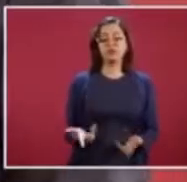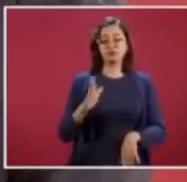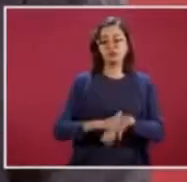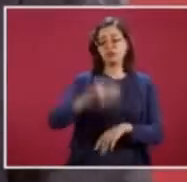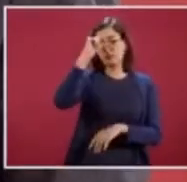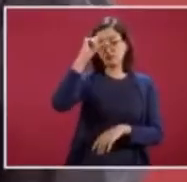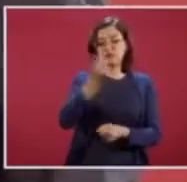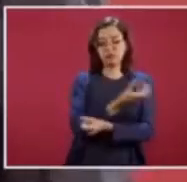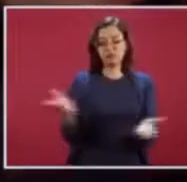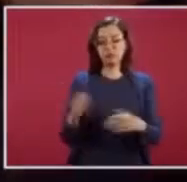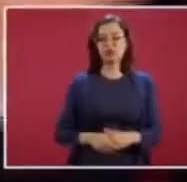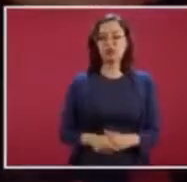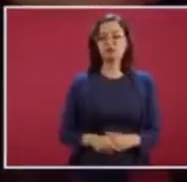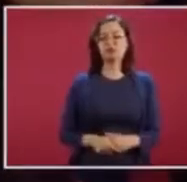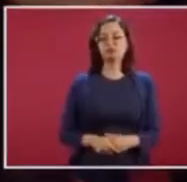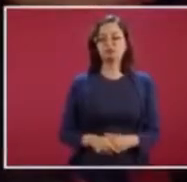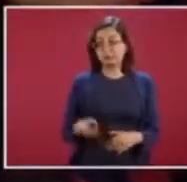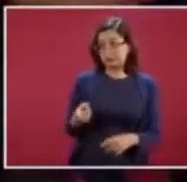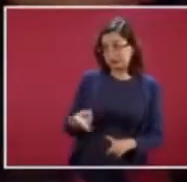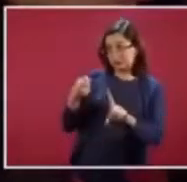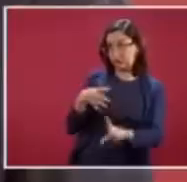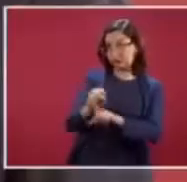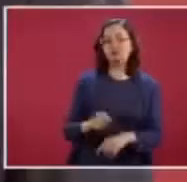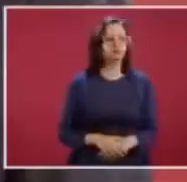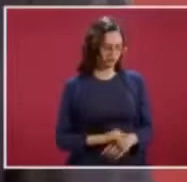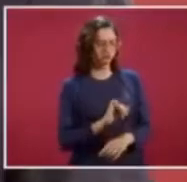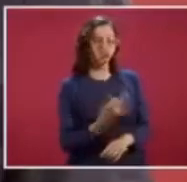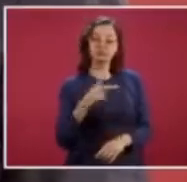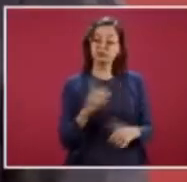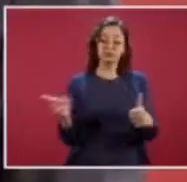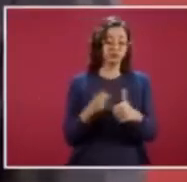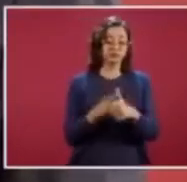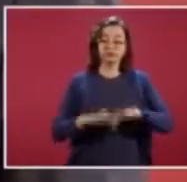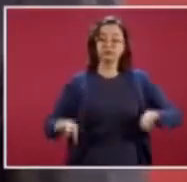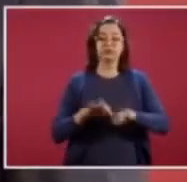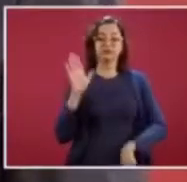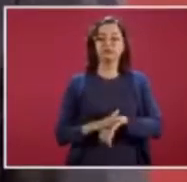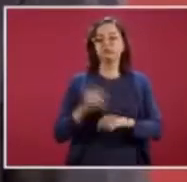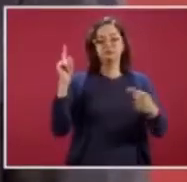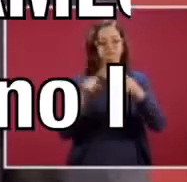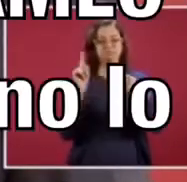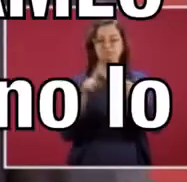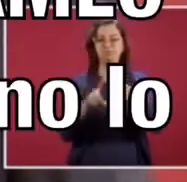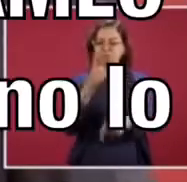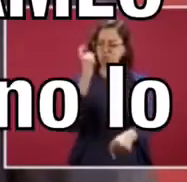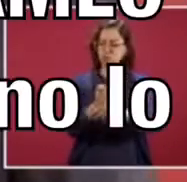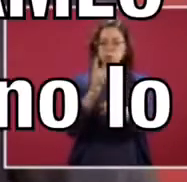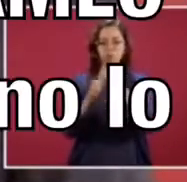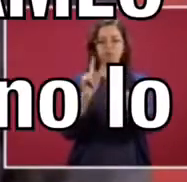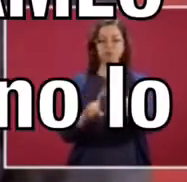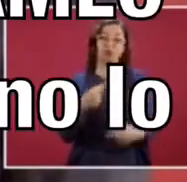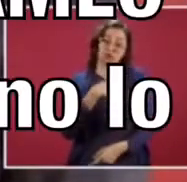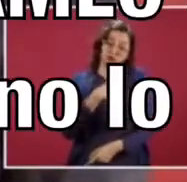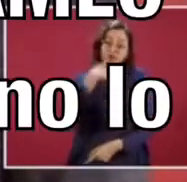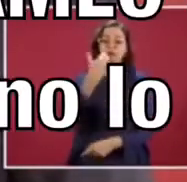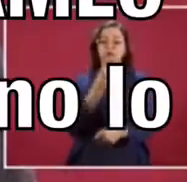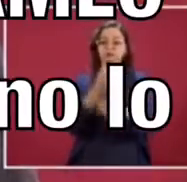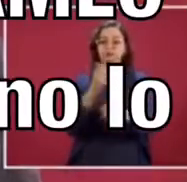conocimiento. O sea, sí, pero en el orden de prioridades, para nosotros, lo principal, o para mi caso,